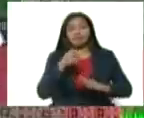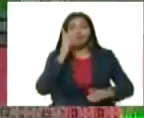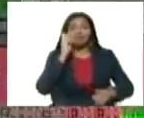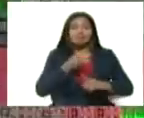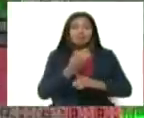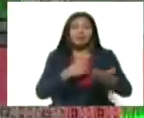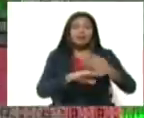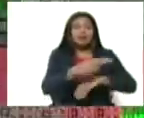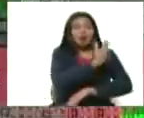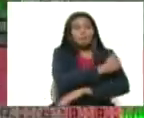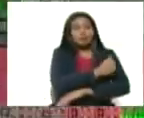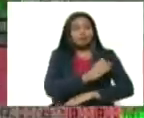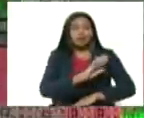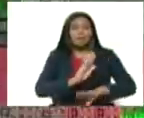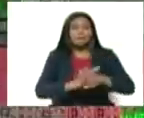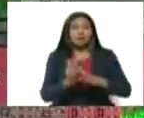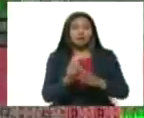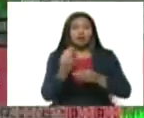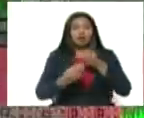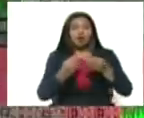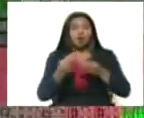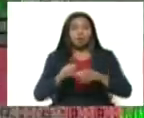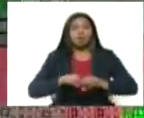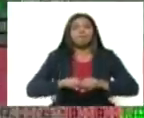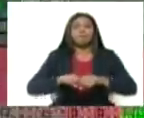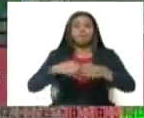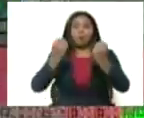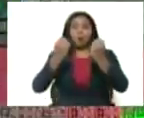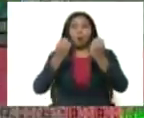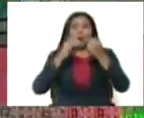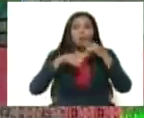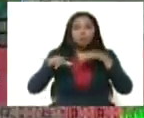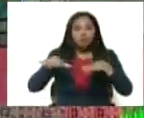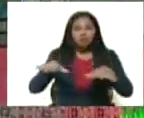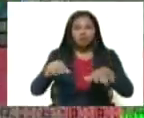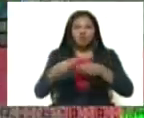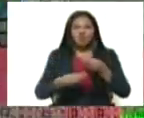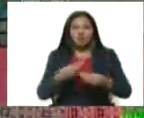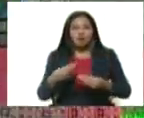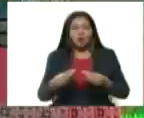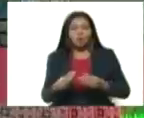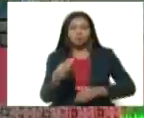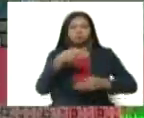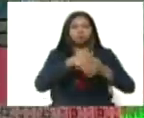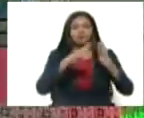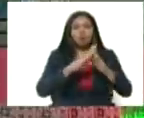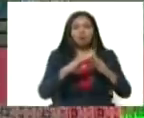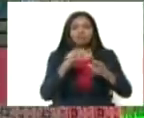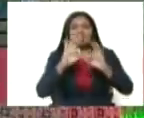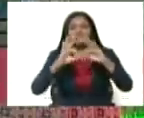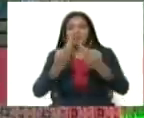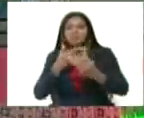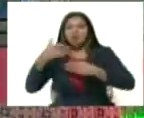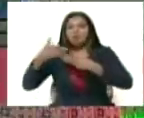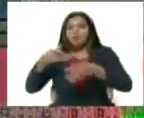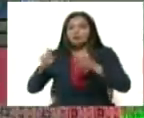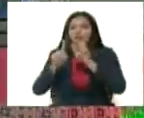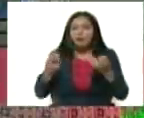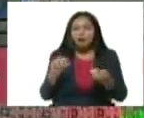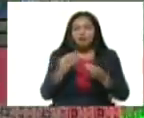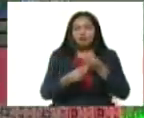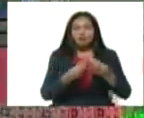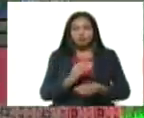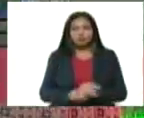para evitar que se dé este proceso de infección intradomiciliaria, intrafamiliar. Fíjense